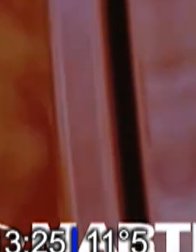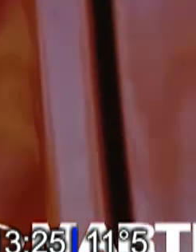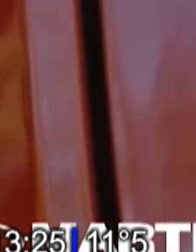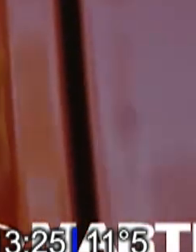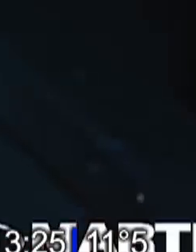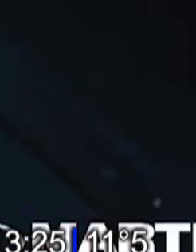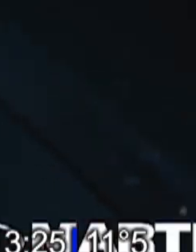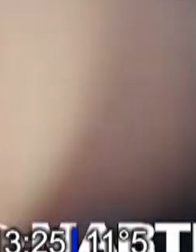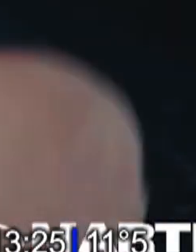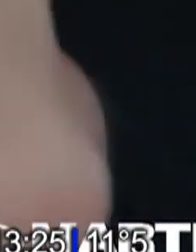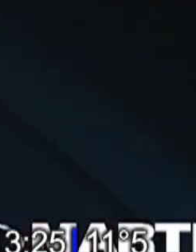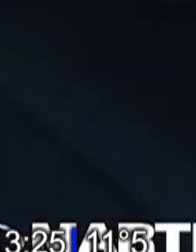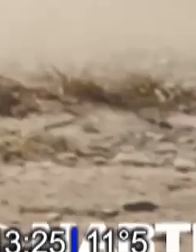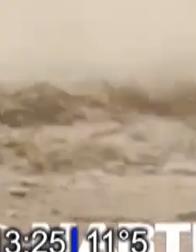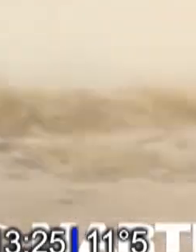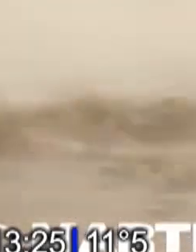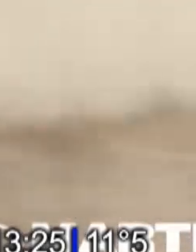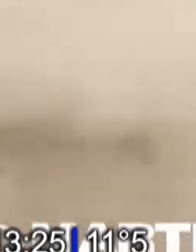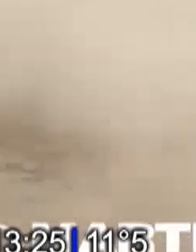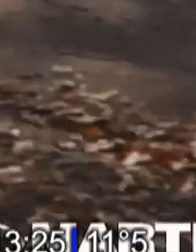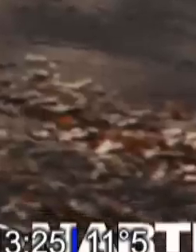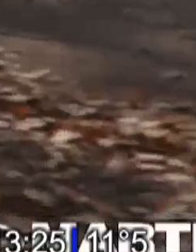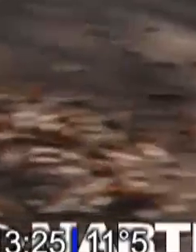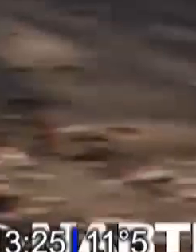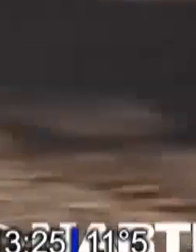Llegó la nueva generación de Ford Ranger.